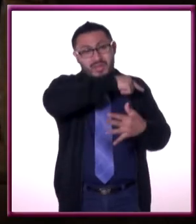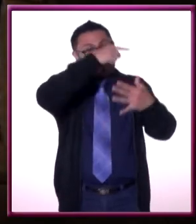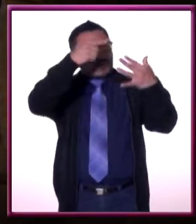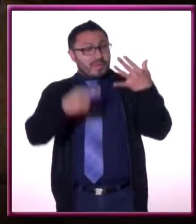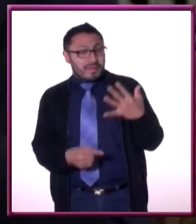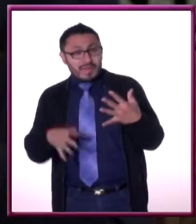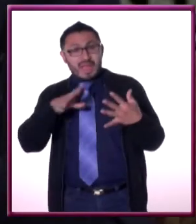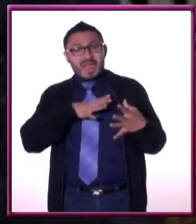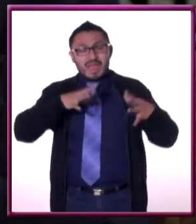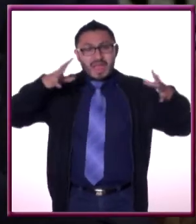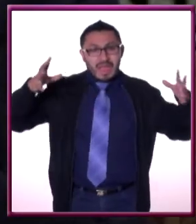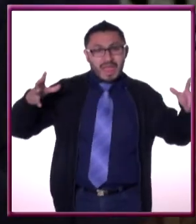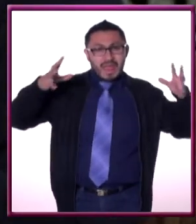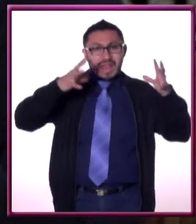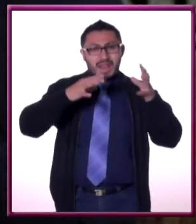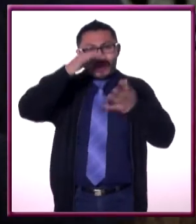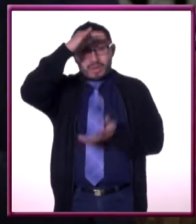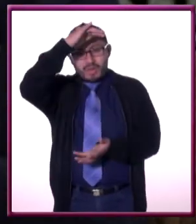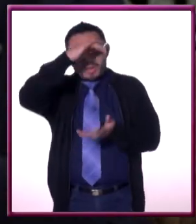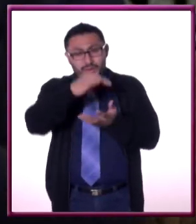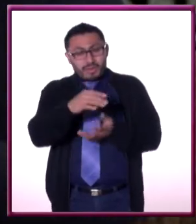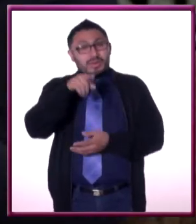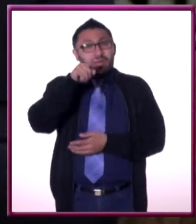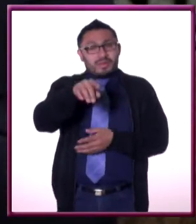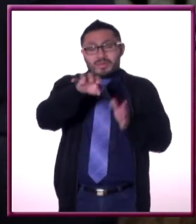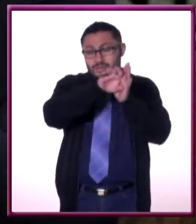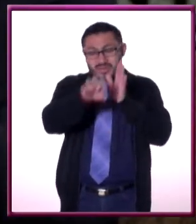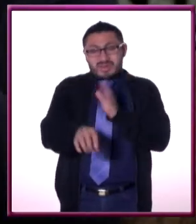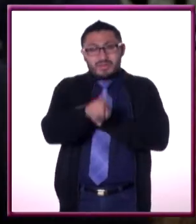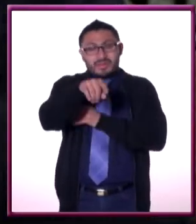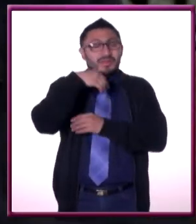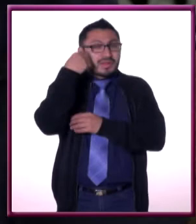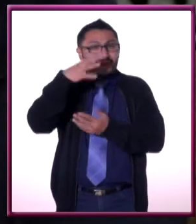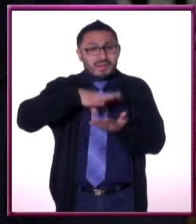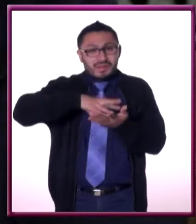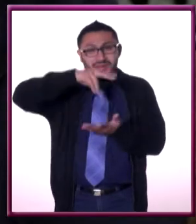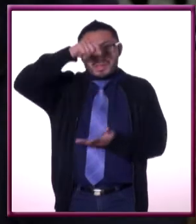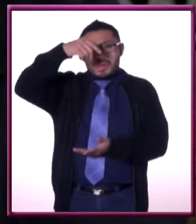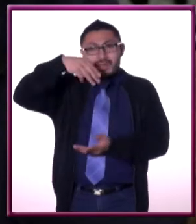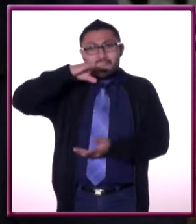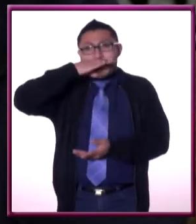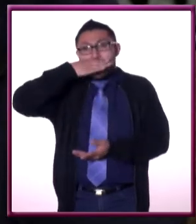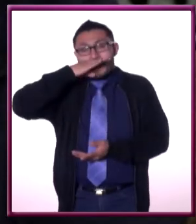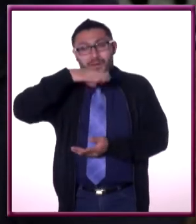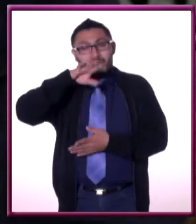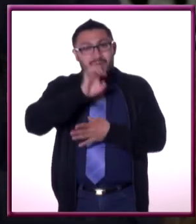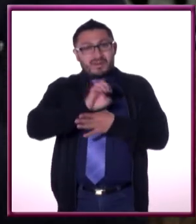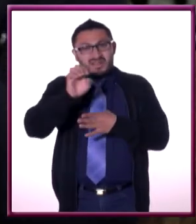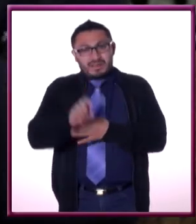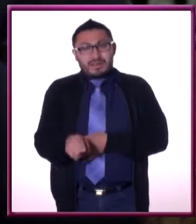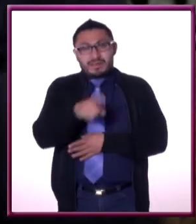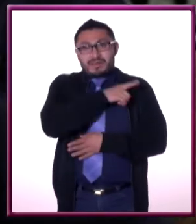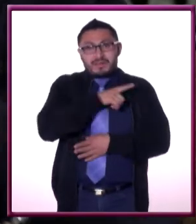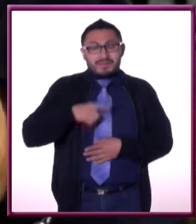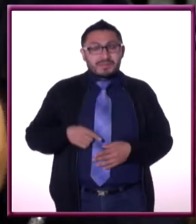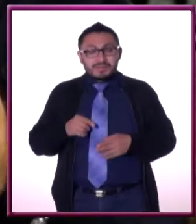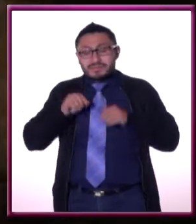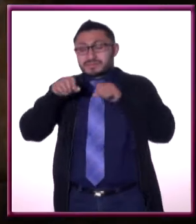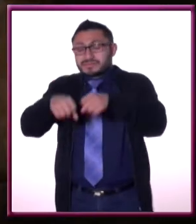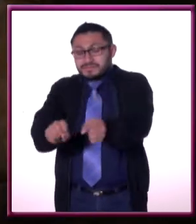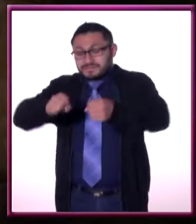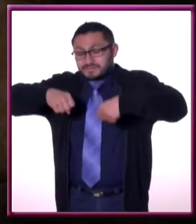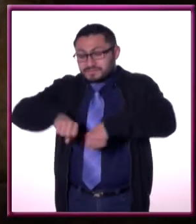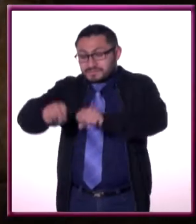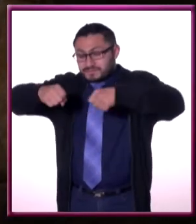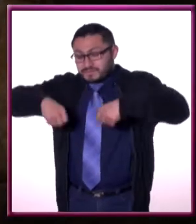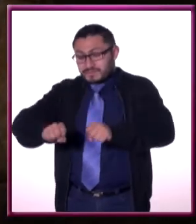sus diferentes tamaños y formas. Por ejemplo, si tú quieres hacer harina de maíz, entonces uno tiene que nixtamalizarlo